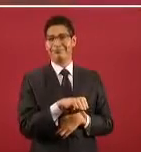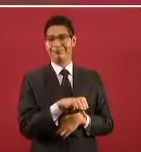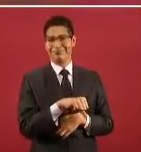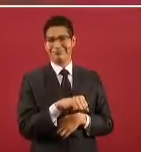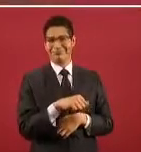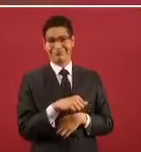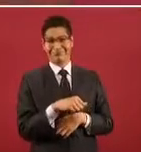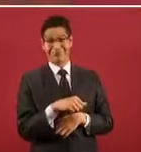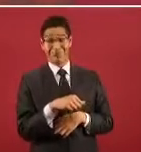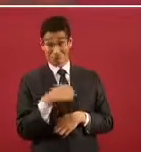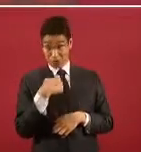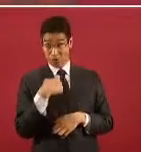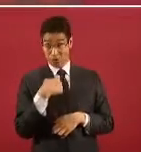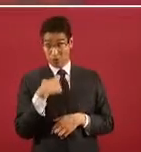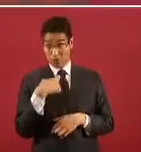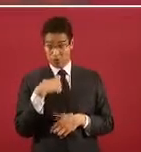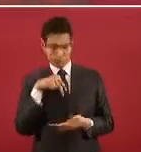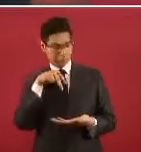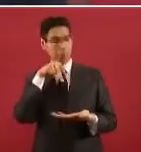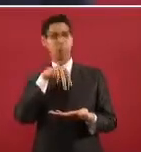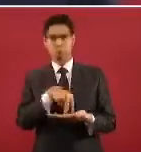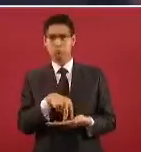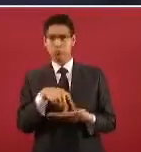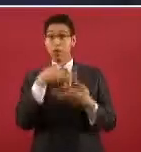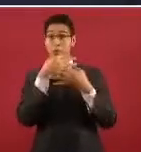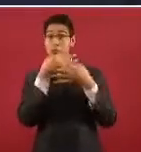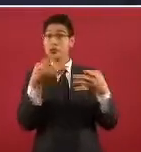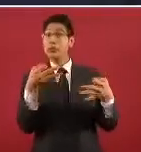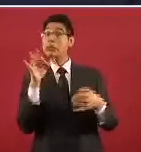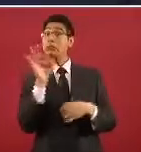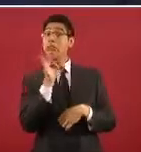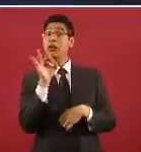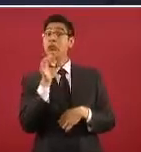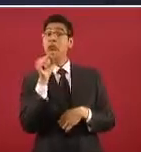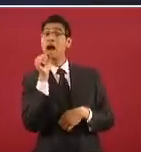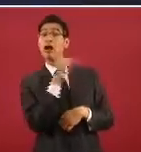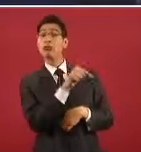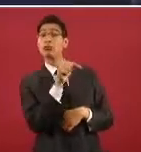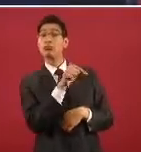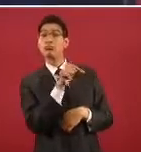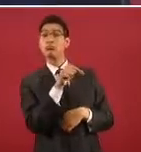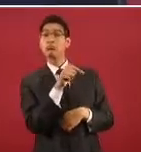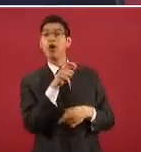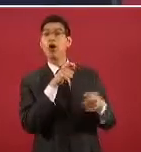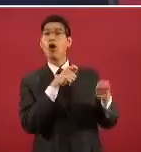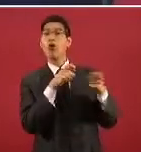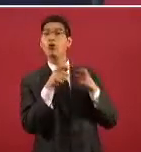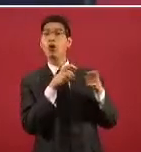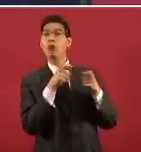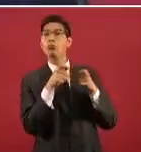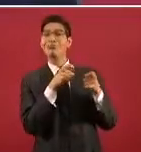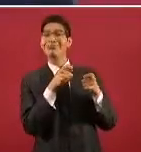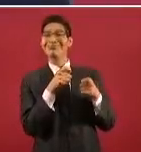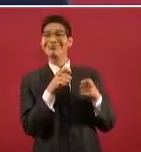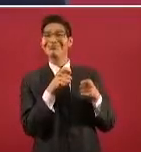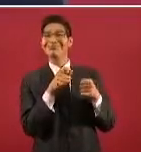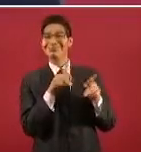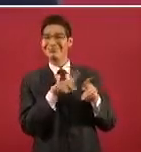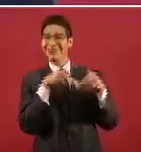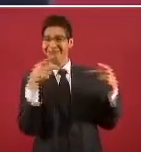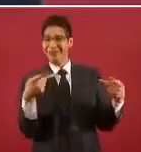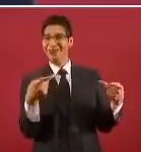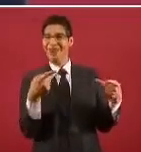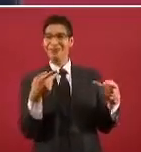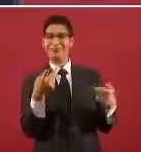Y lo digo desde aquí porque a lo mejor allá, por el control que hay de los medios